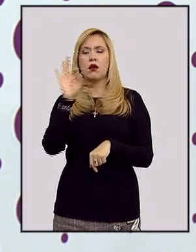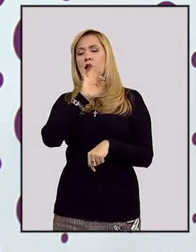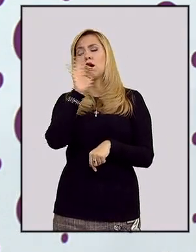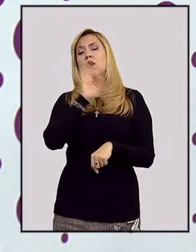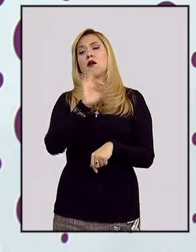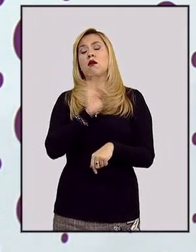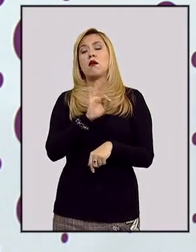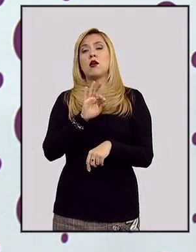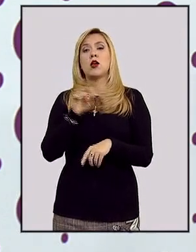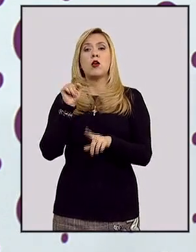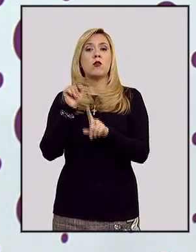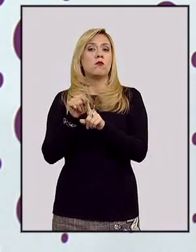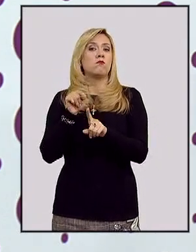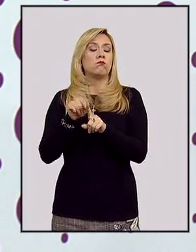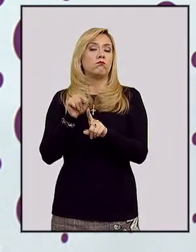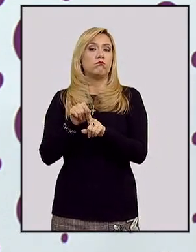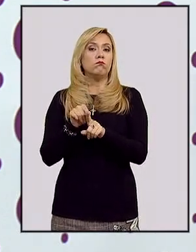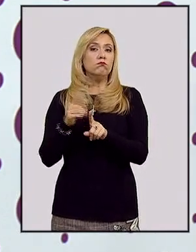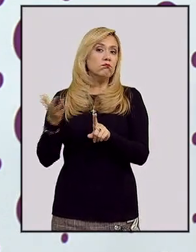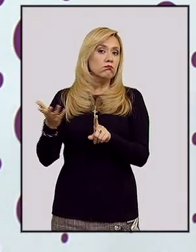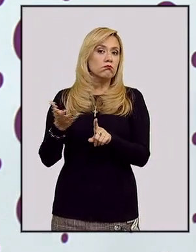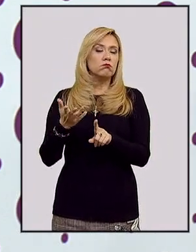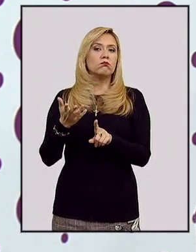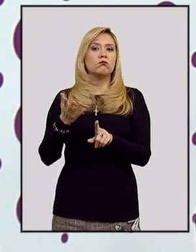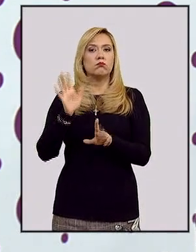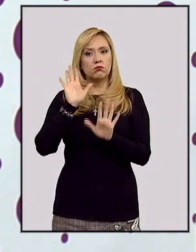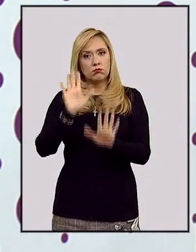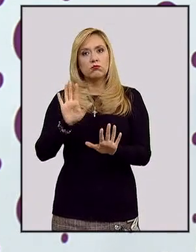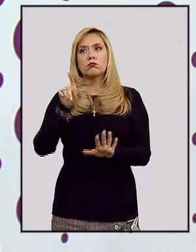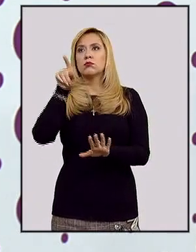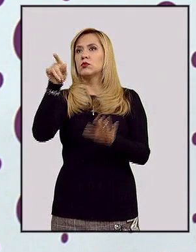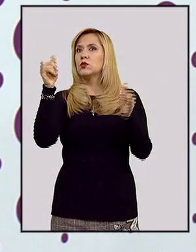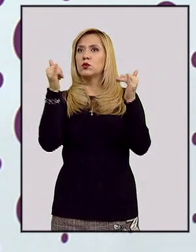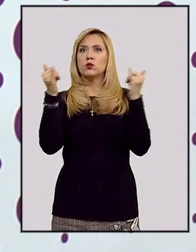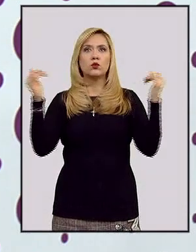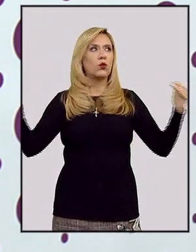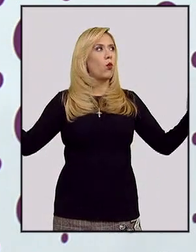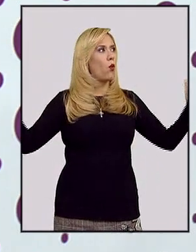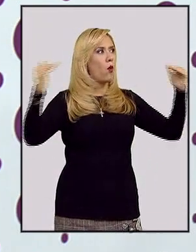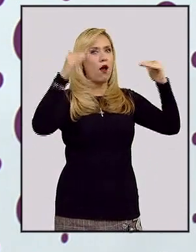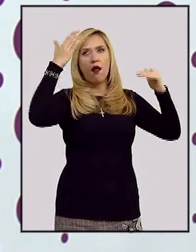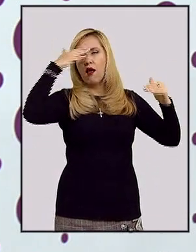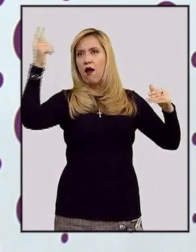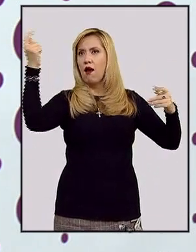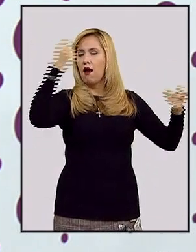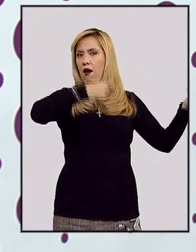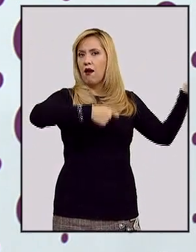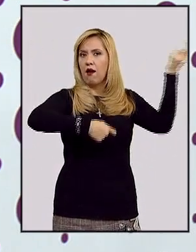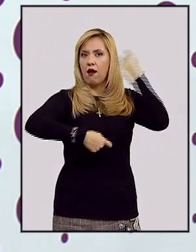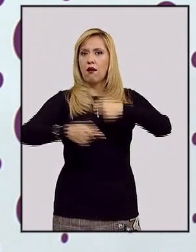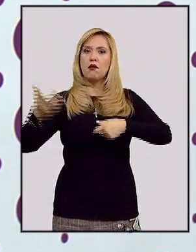casos límites, sería bueno ser juzgados por iguales y que además ellos...